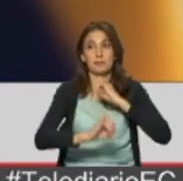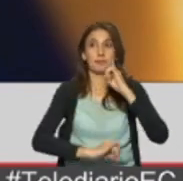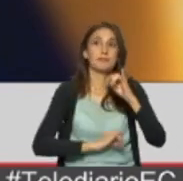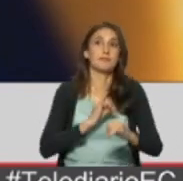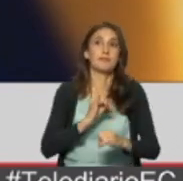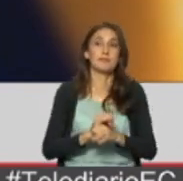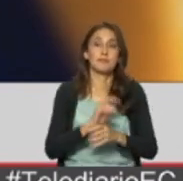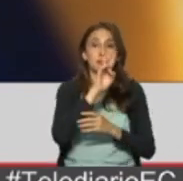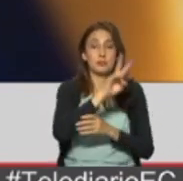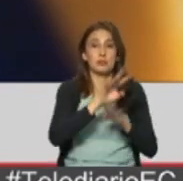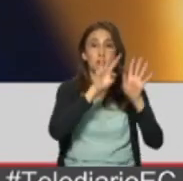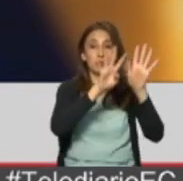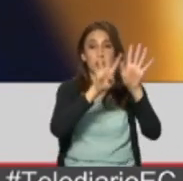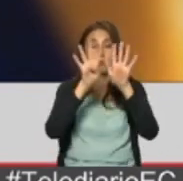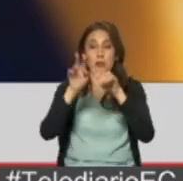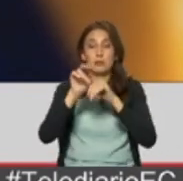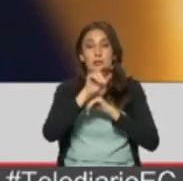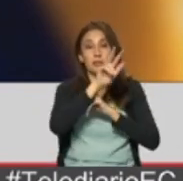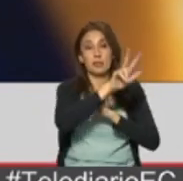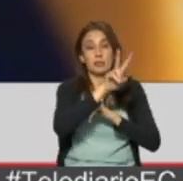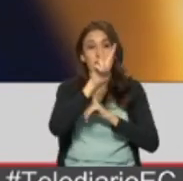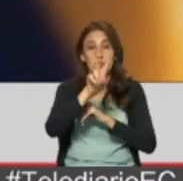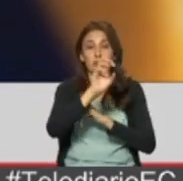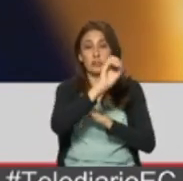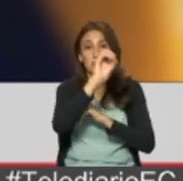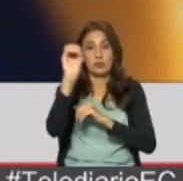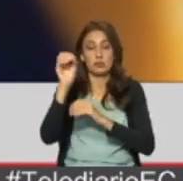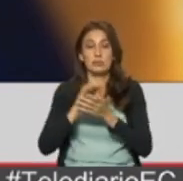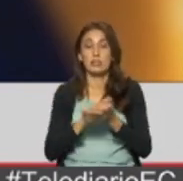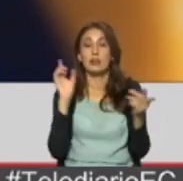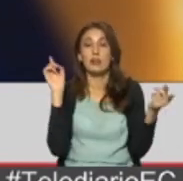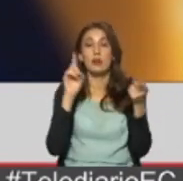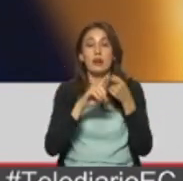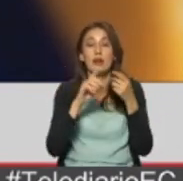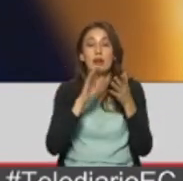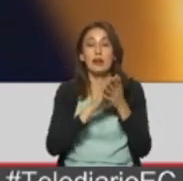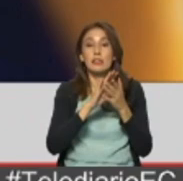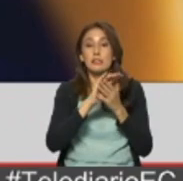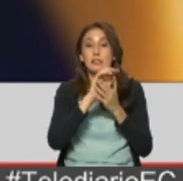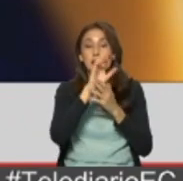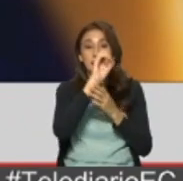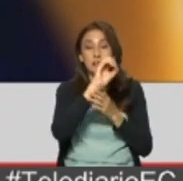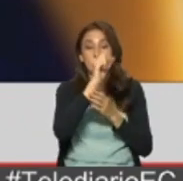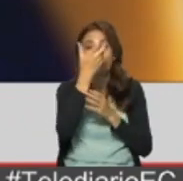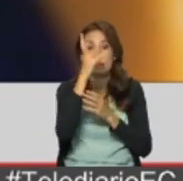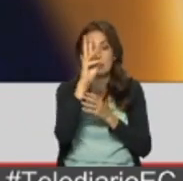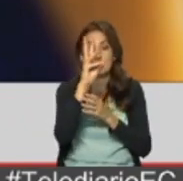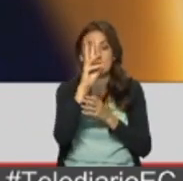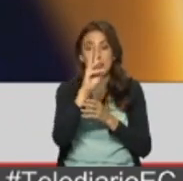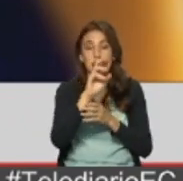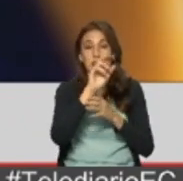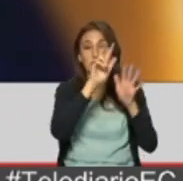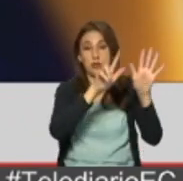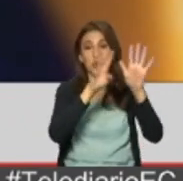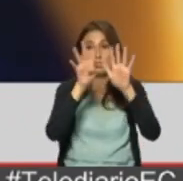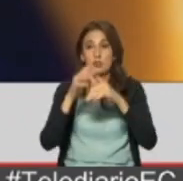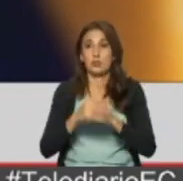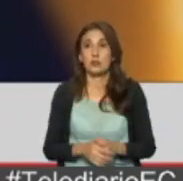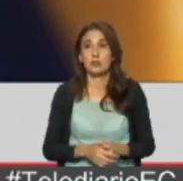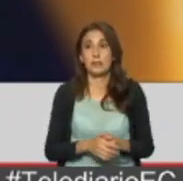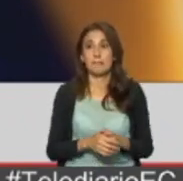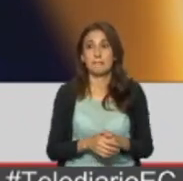en Cancillería, el 299-3200, extensión 16089. En la Cancillería acá en Ecuador,